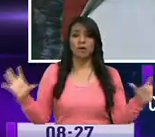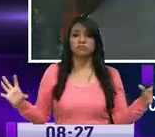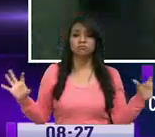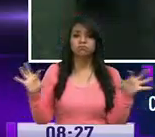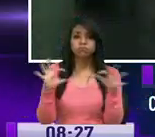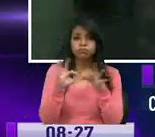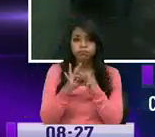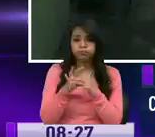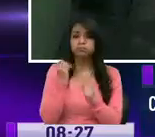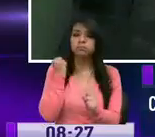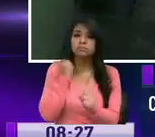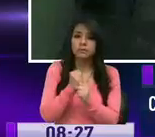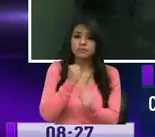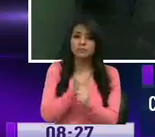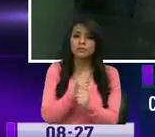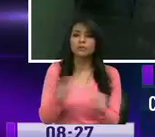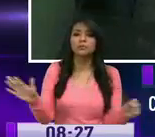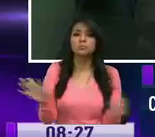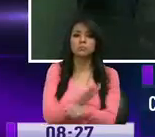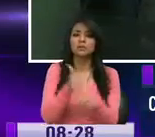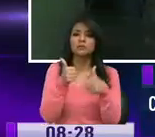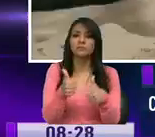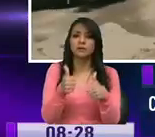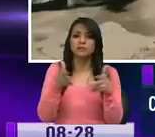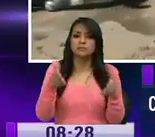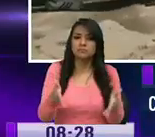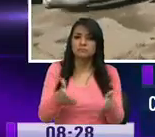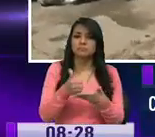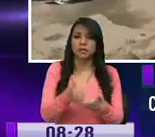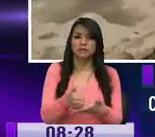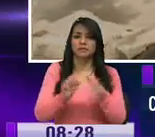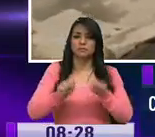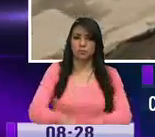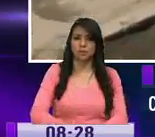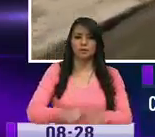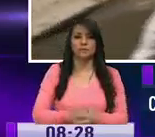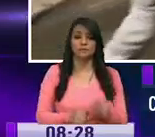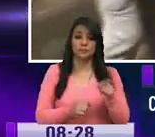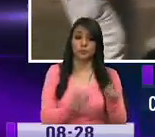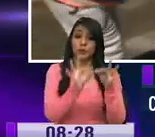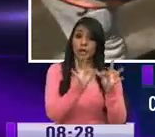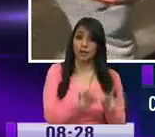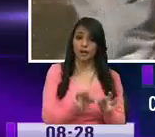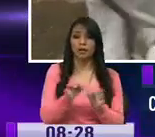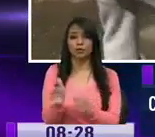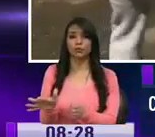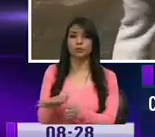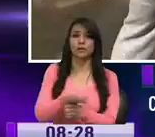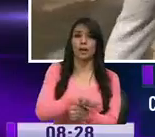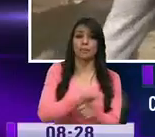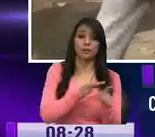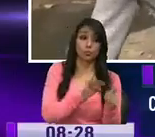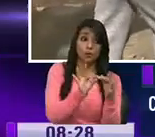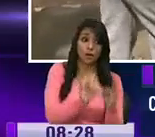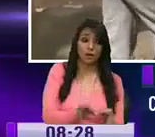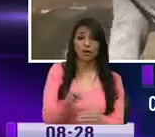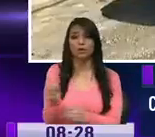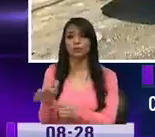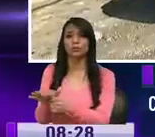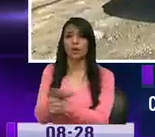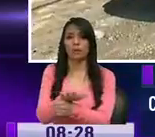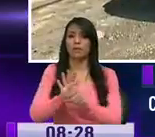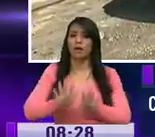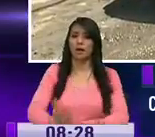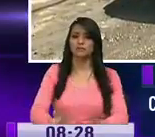logren un trabajo de excelencia en favor de la ciudad. ¿Cuál es este? El uno arregla y el otro tapa. Uno arregla, tapa, y con eso